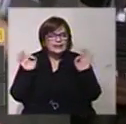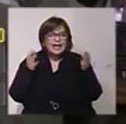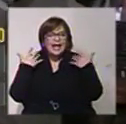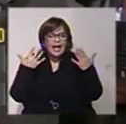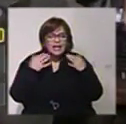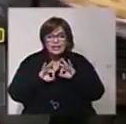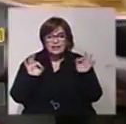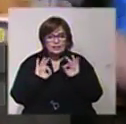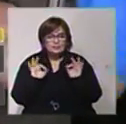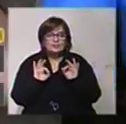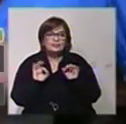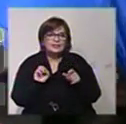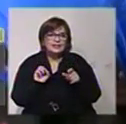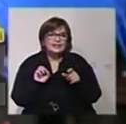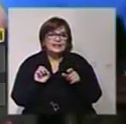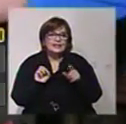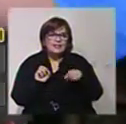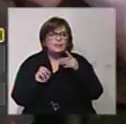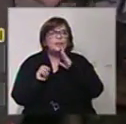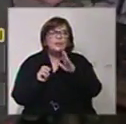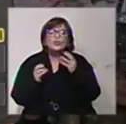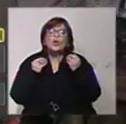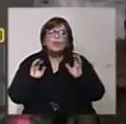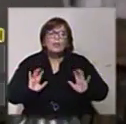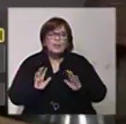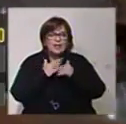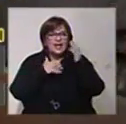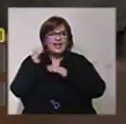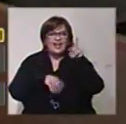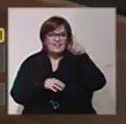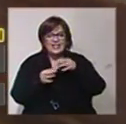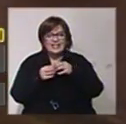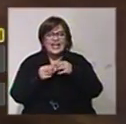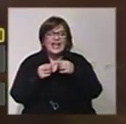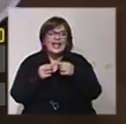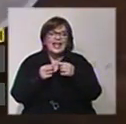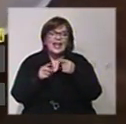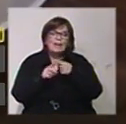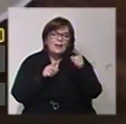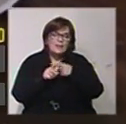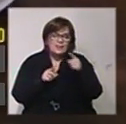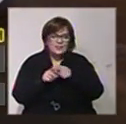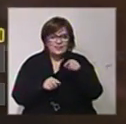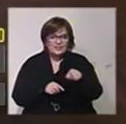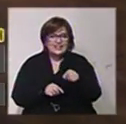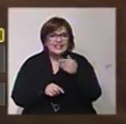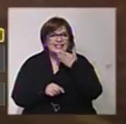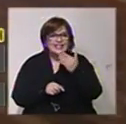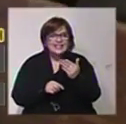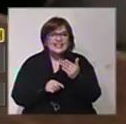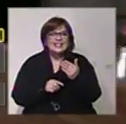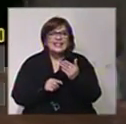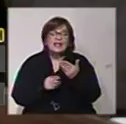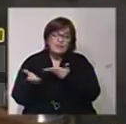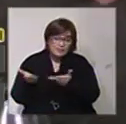sea que una campana envidiable. Después te pregunto cómo lo hicieron. Y ahí salen las papas fritas de papa, señor. Esto es un espectáculo. Gracias por por abrirnos